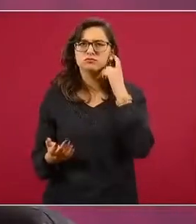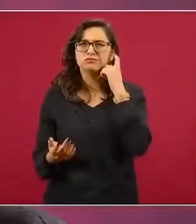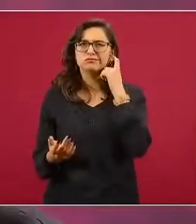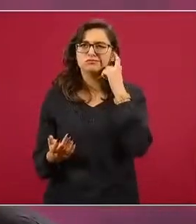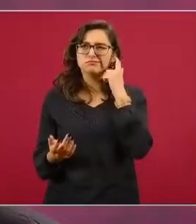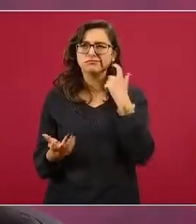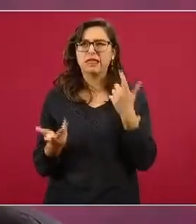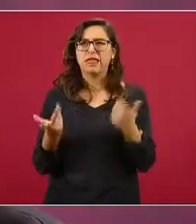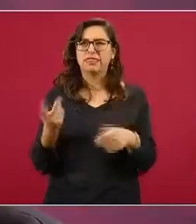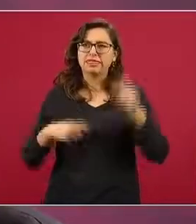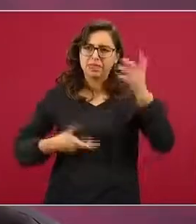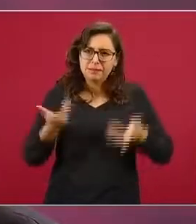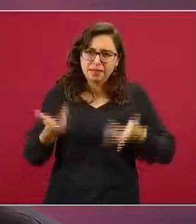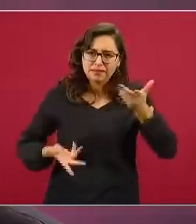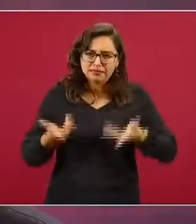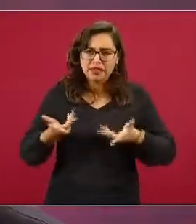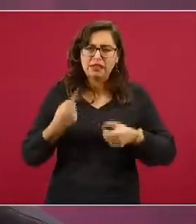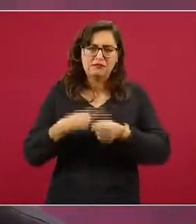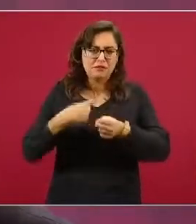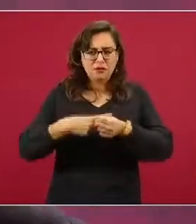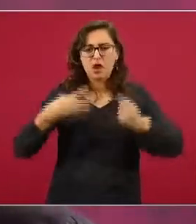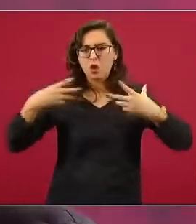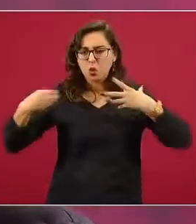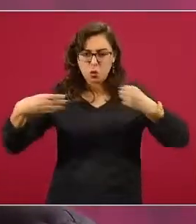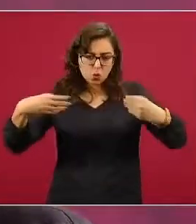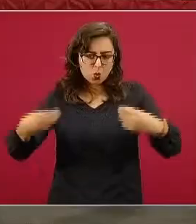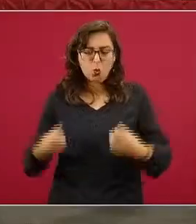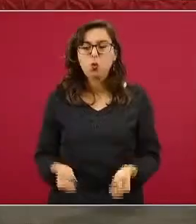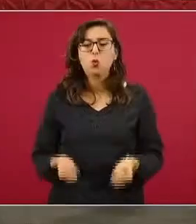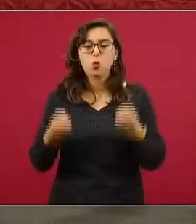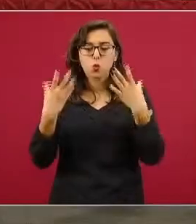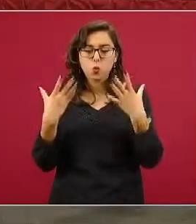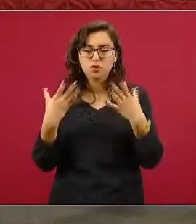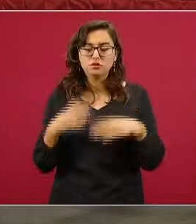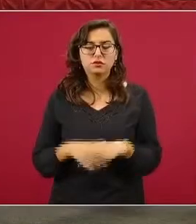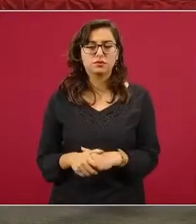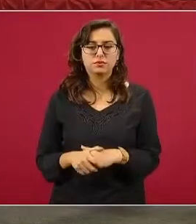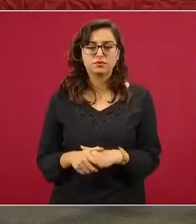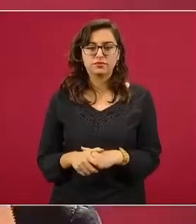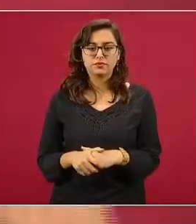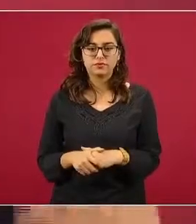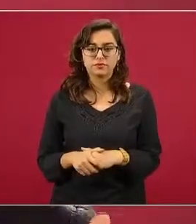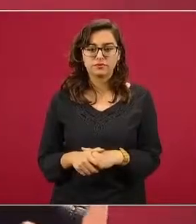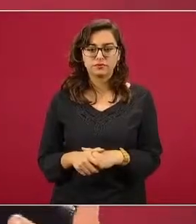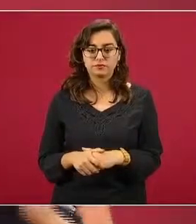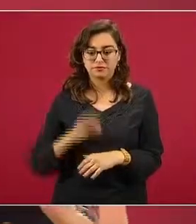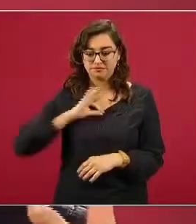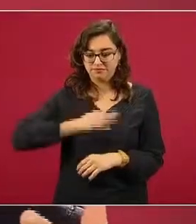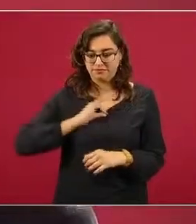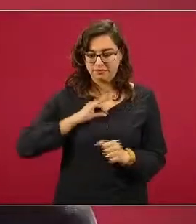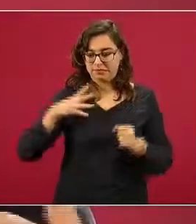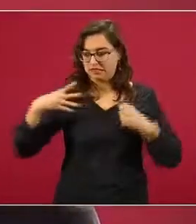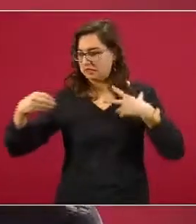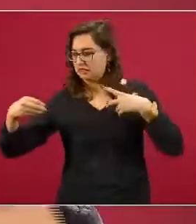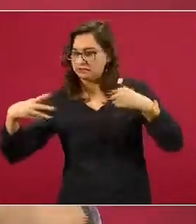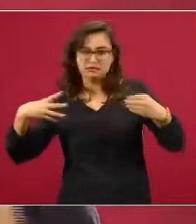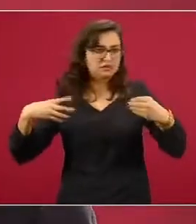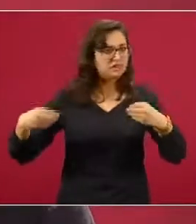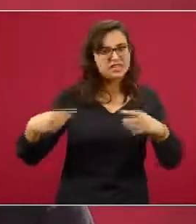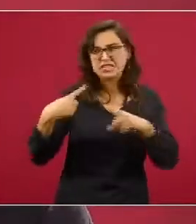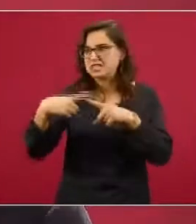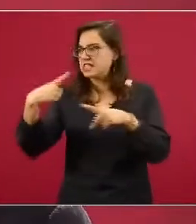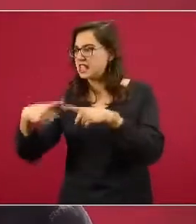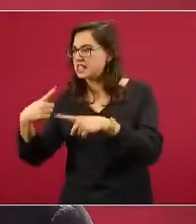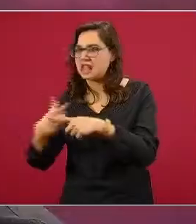de la transmisibilidad de cada enfermedad, para que sea incapaz el virus de encontrar